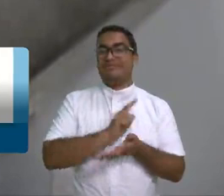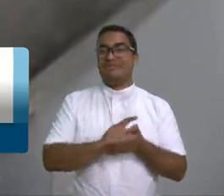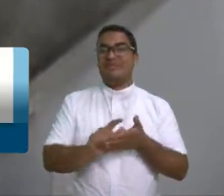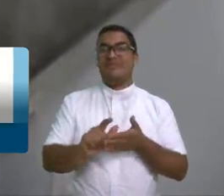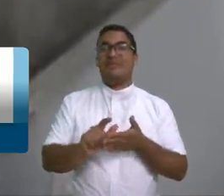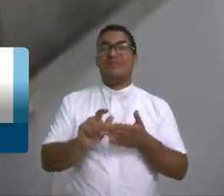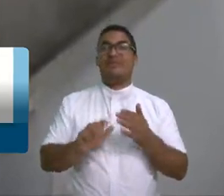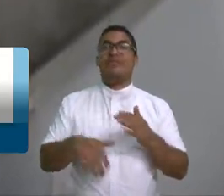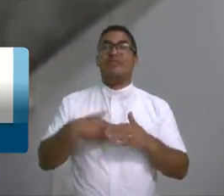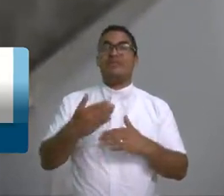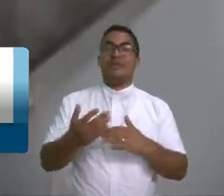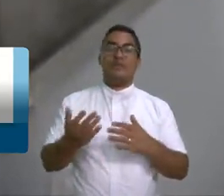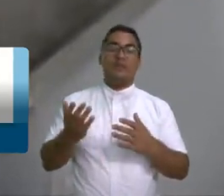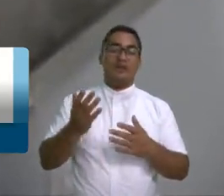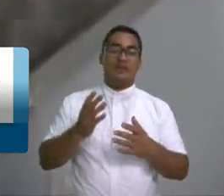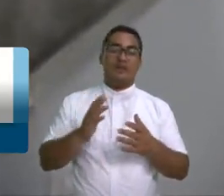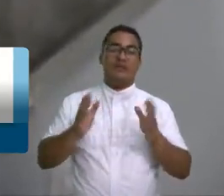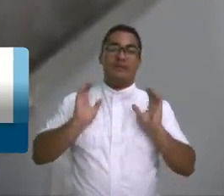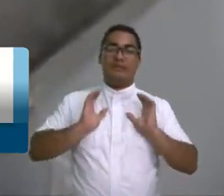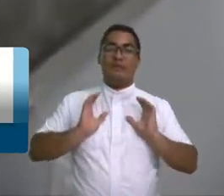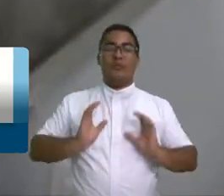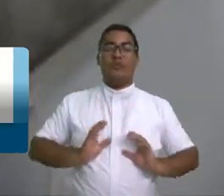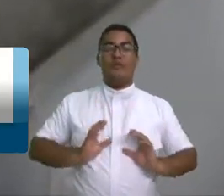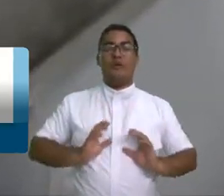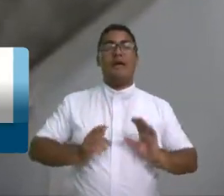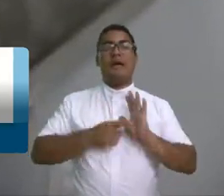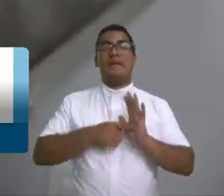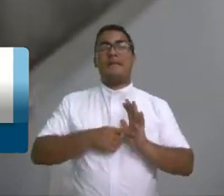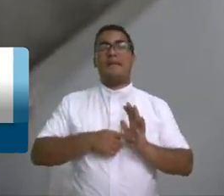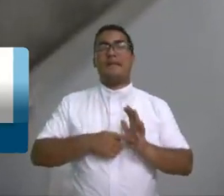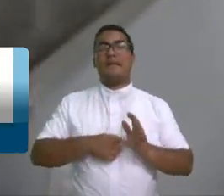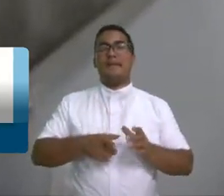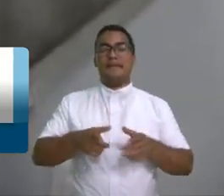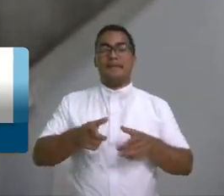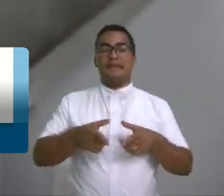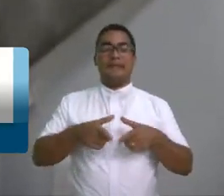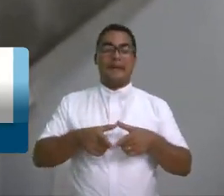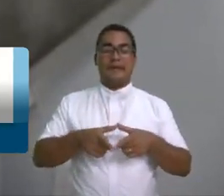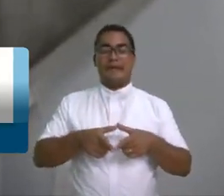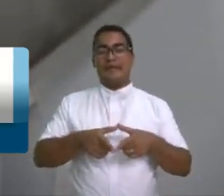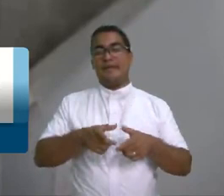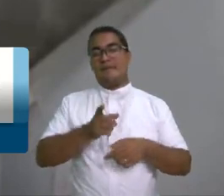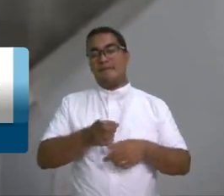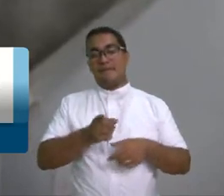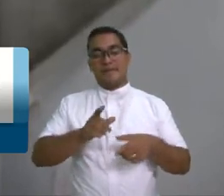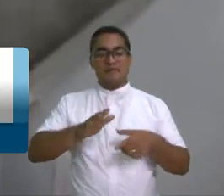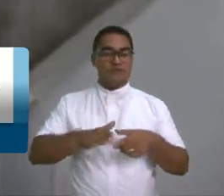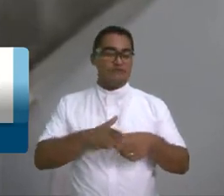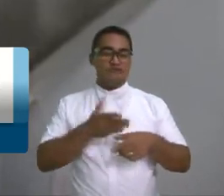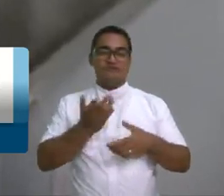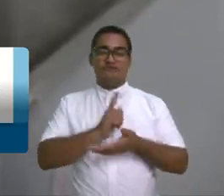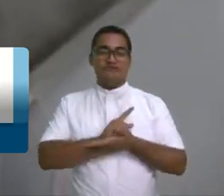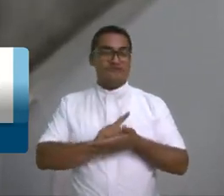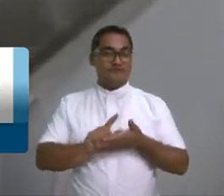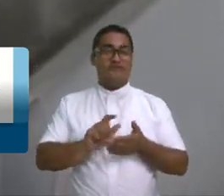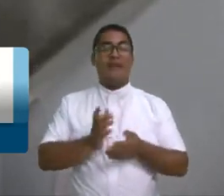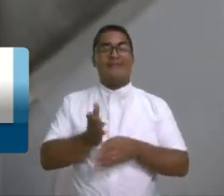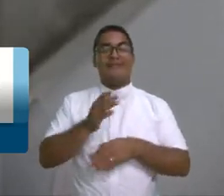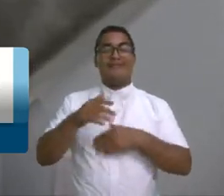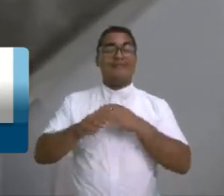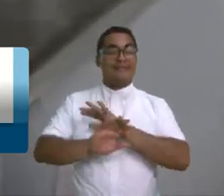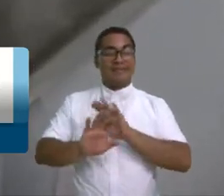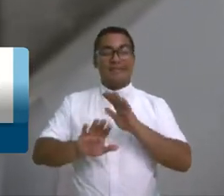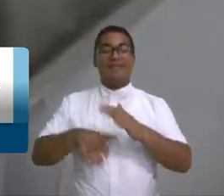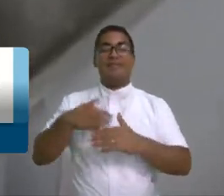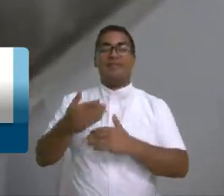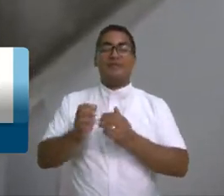luego, como hay contacto de parte donde por accidente uno se puede contaminar, entonces hay que lavarse bien las manos. Más si